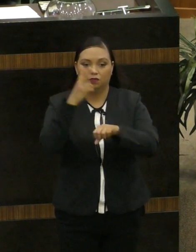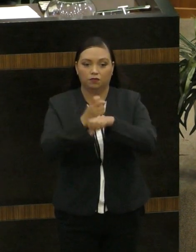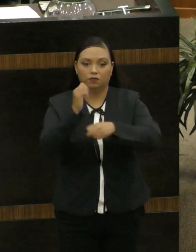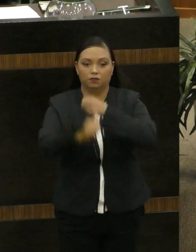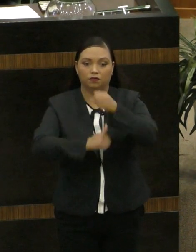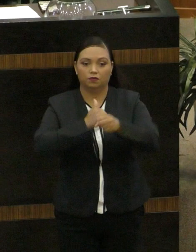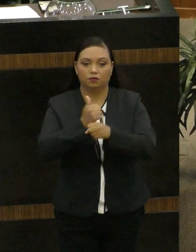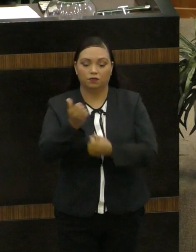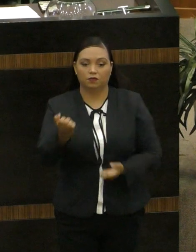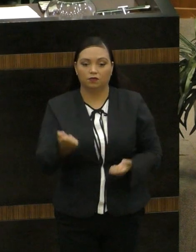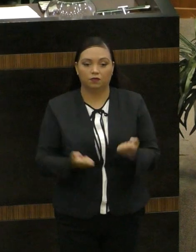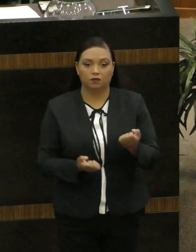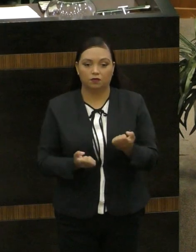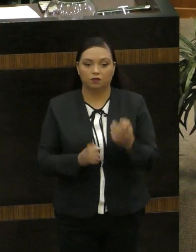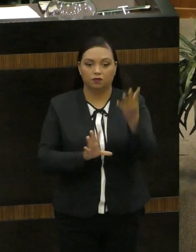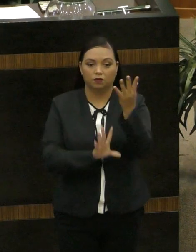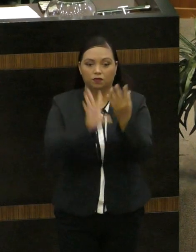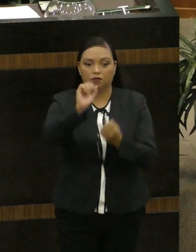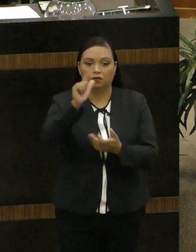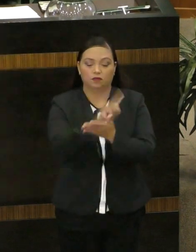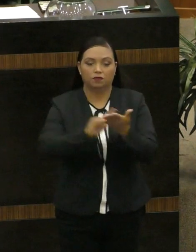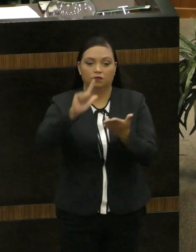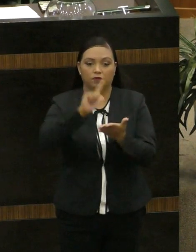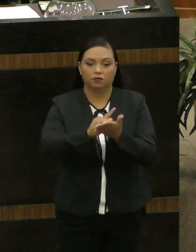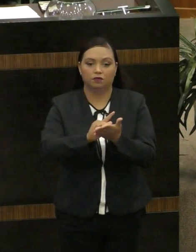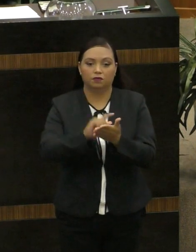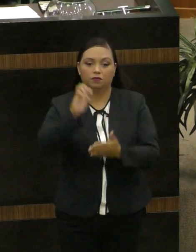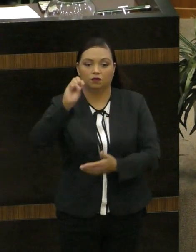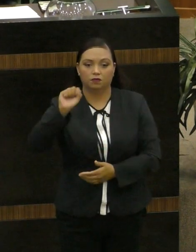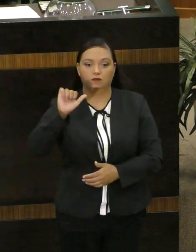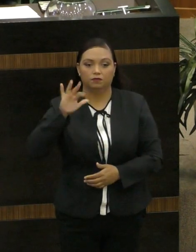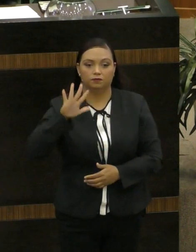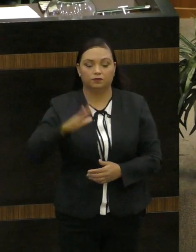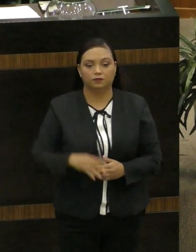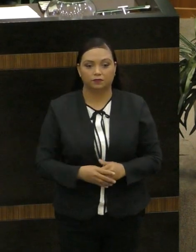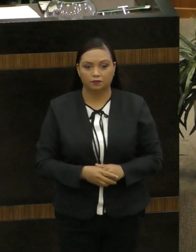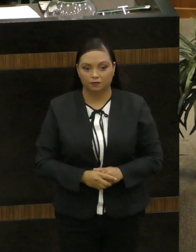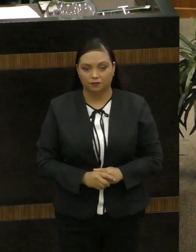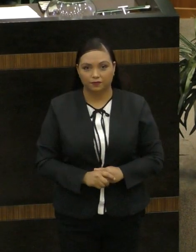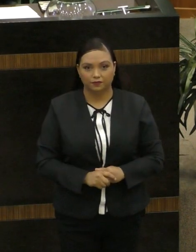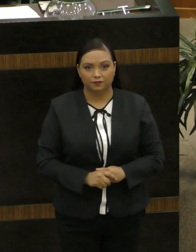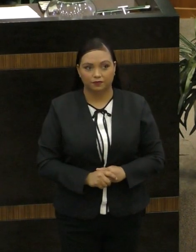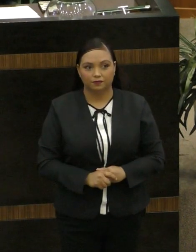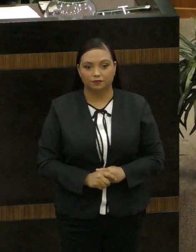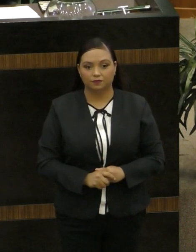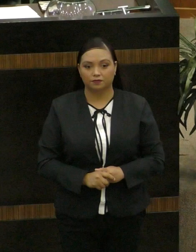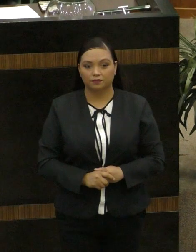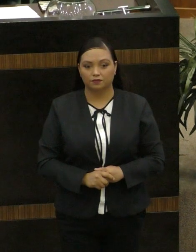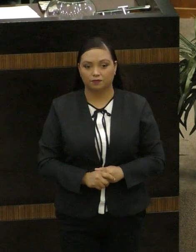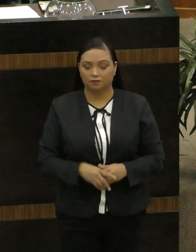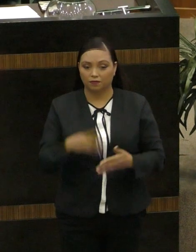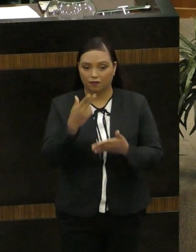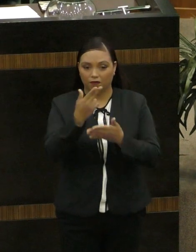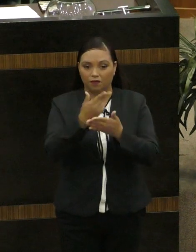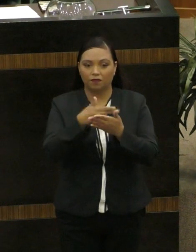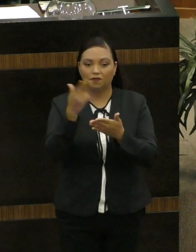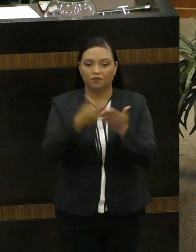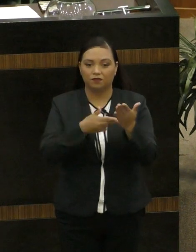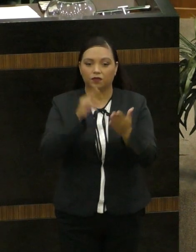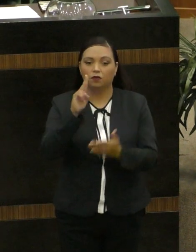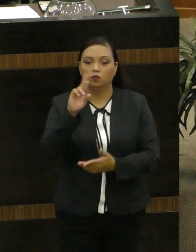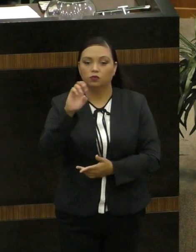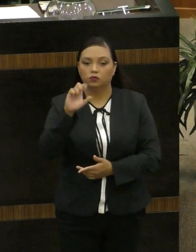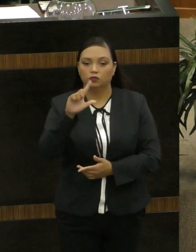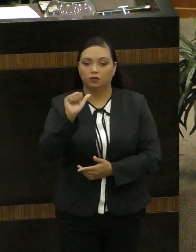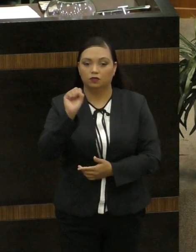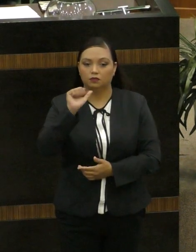Constitucional de esta legislatura 65. a que no le puede utilizar la consulta para infectar